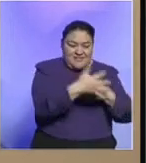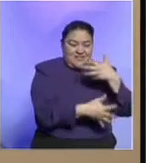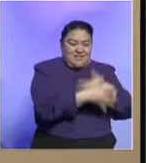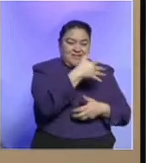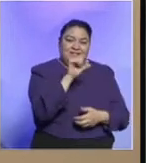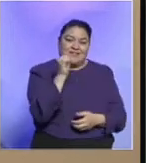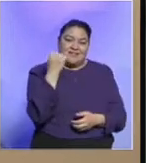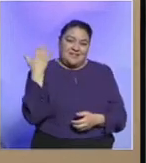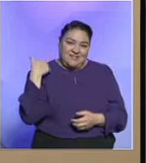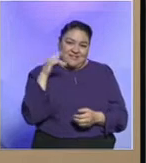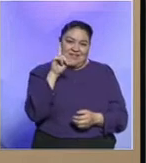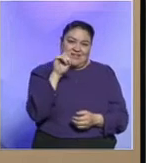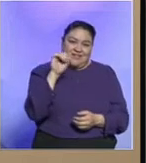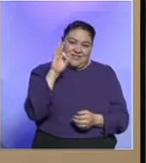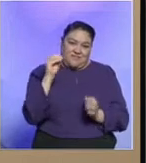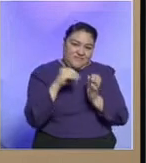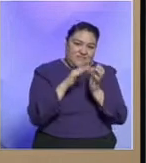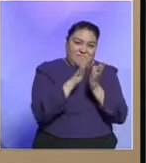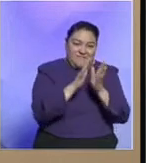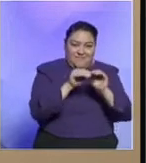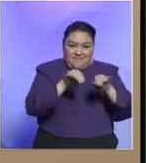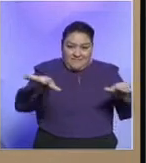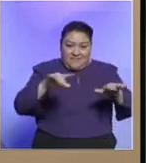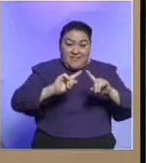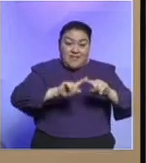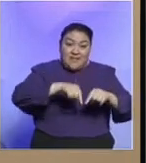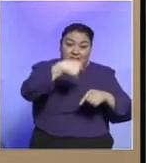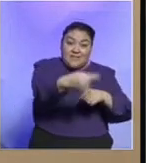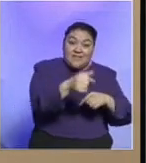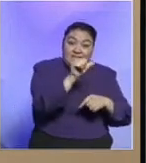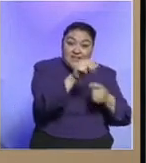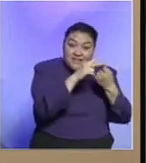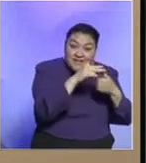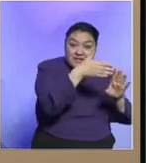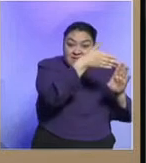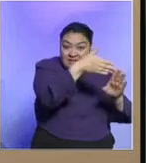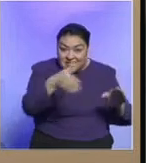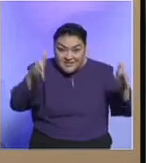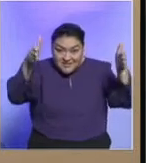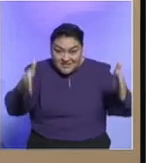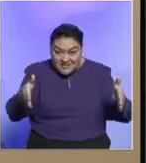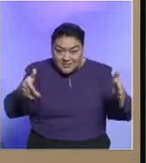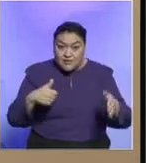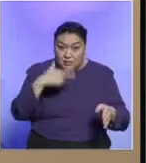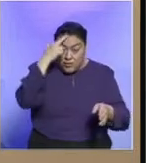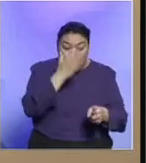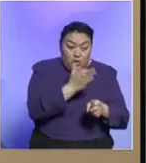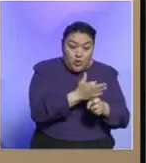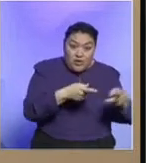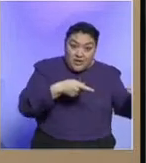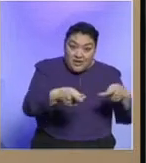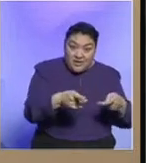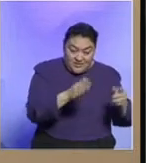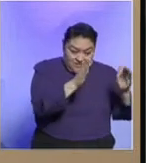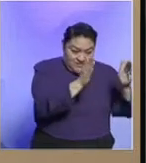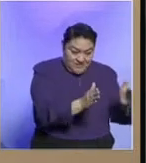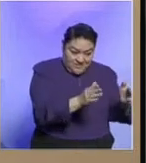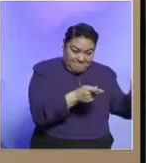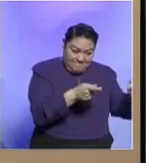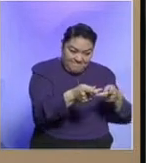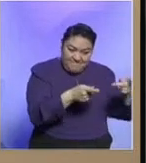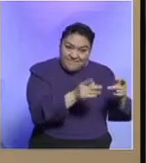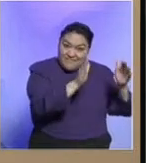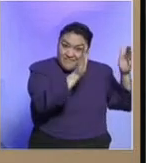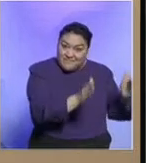de septiembre de este año. También que la etapa de preparación de la jornada